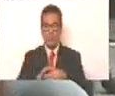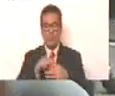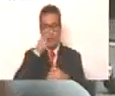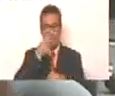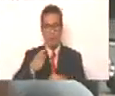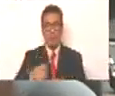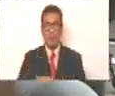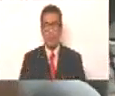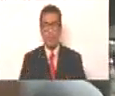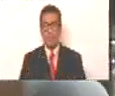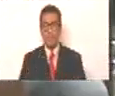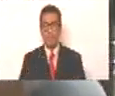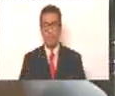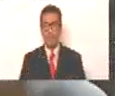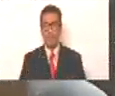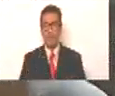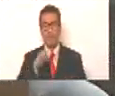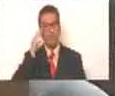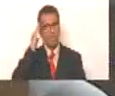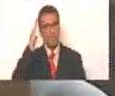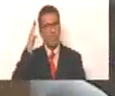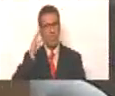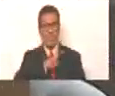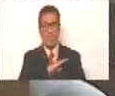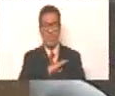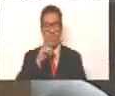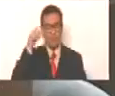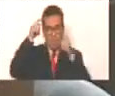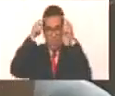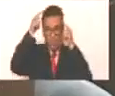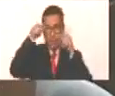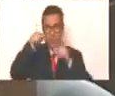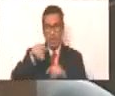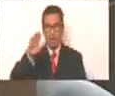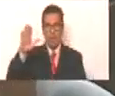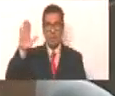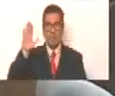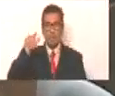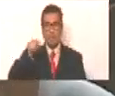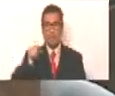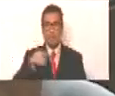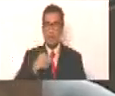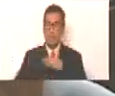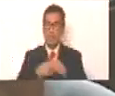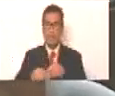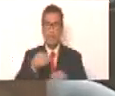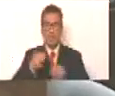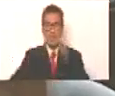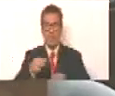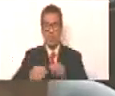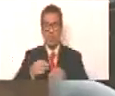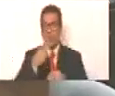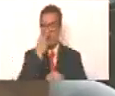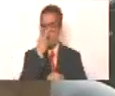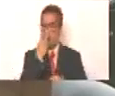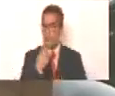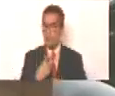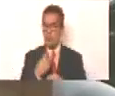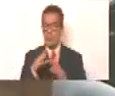Un sueño, su sueño, su compromiso era hacer justicia a los pobres, a las